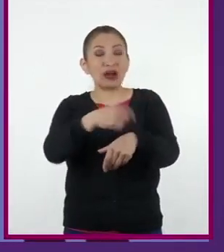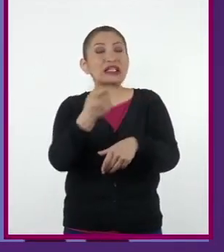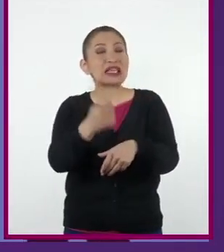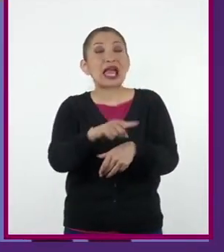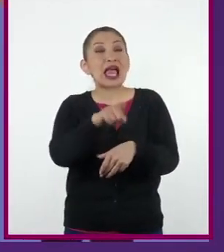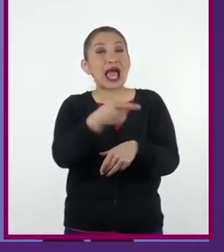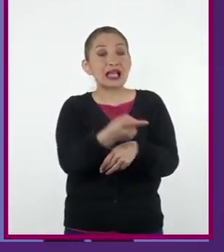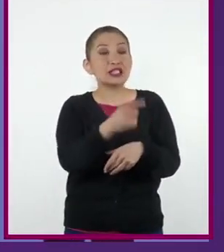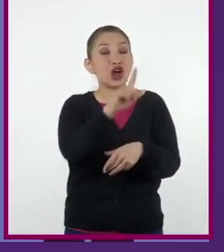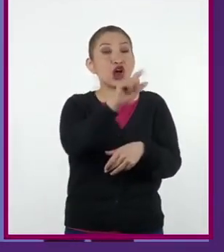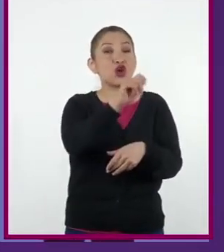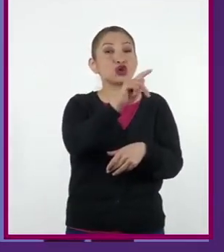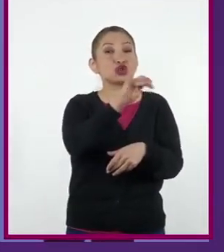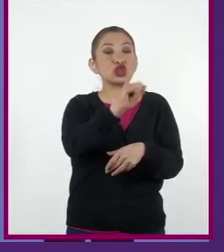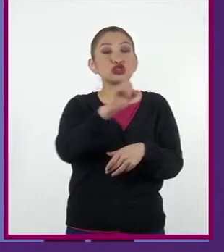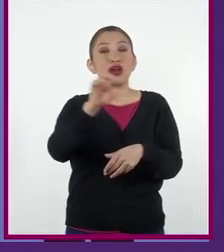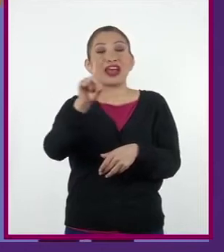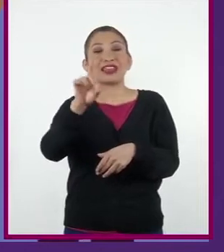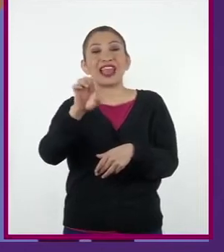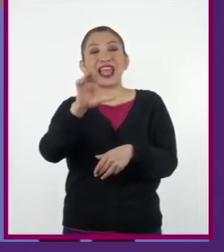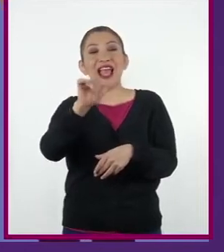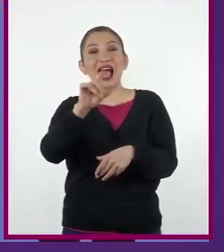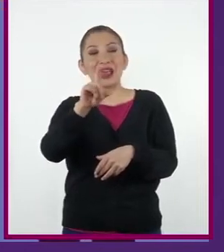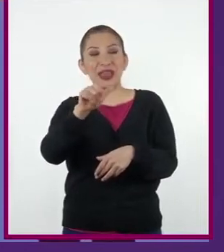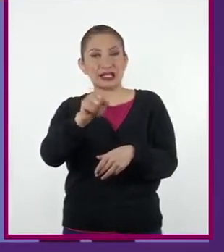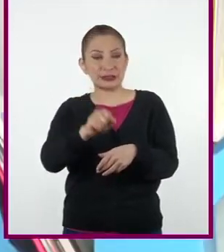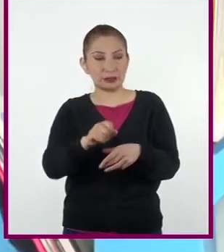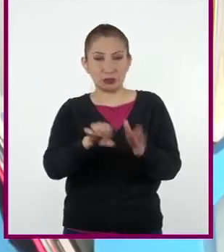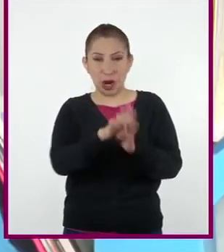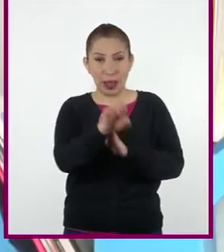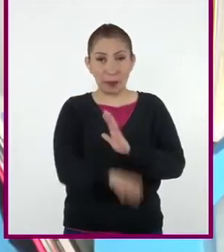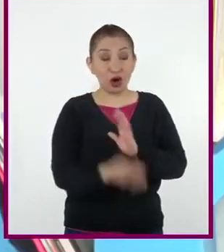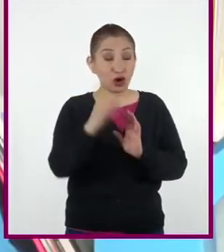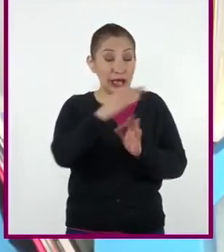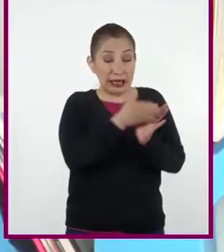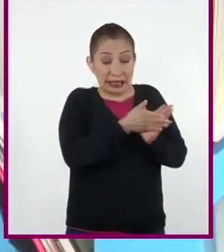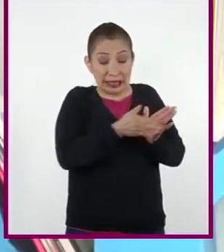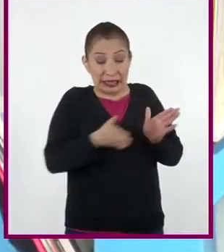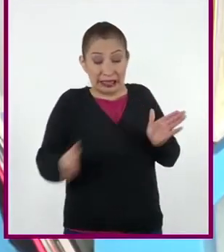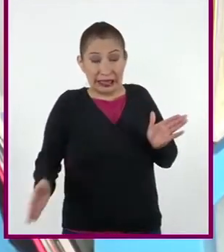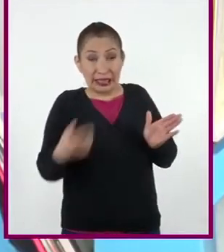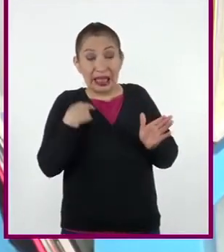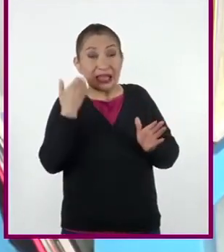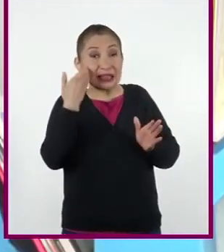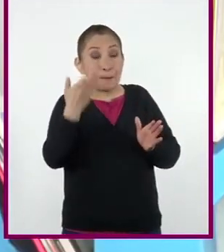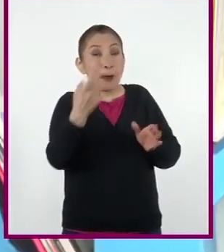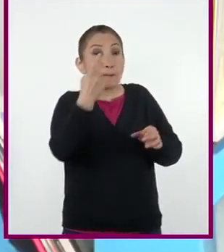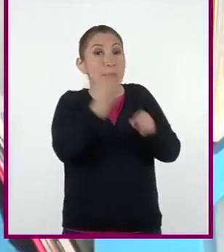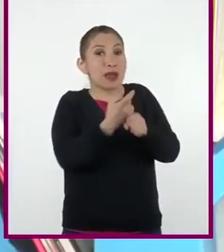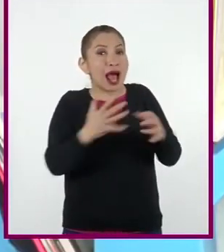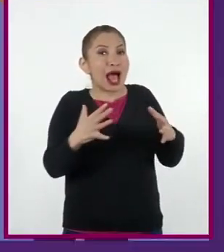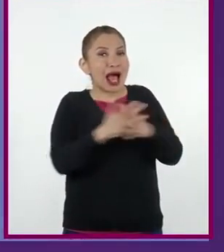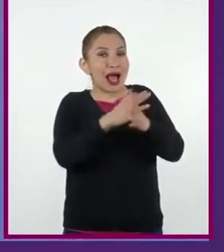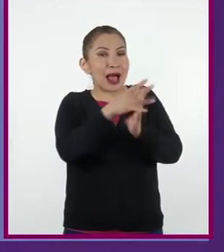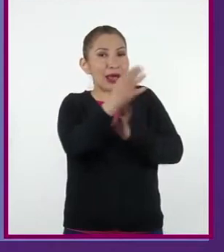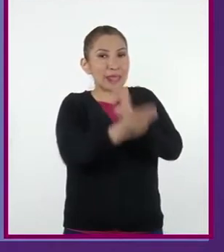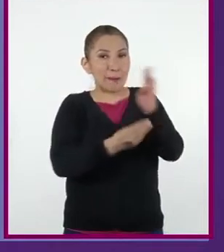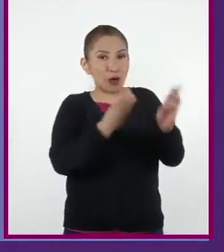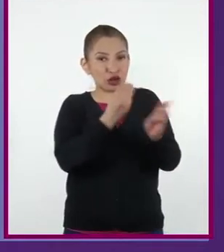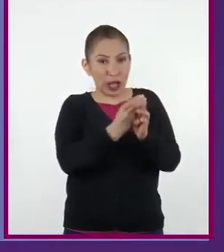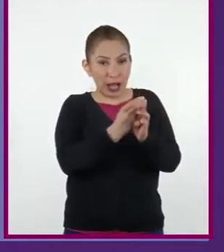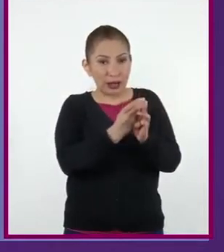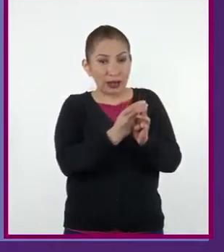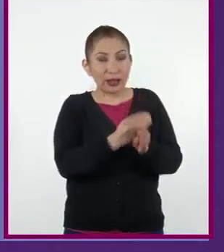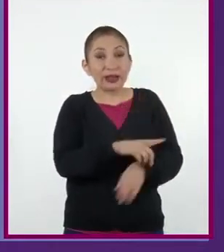desarrollan en lustros o décadas. Por ejemplo, todo el periodo de la Primera Guerra Mundial. Por último,